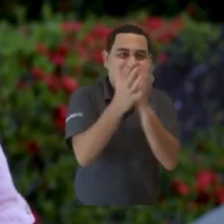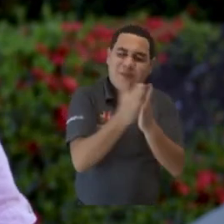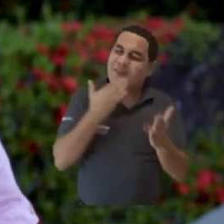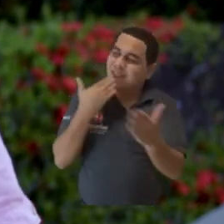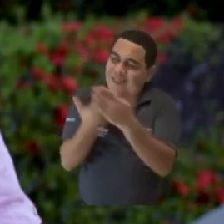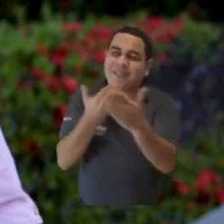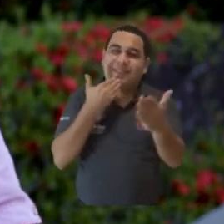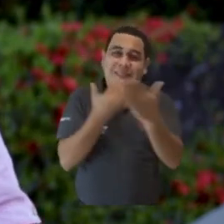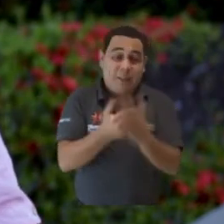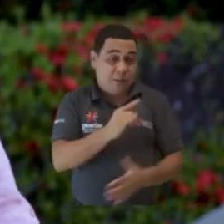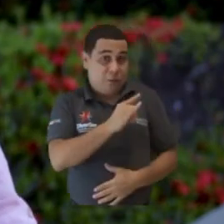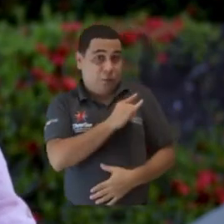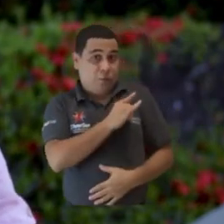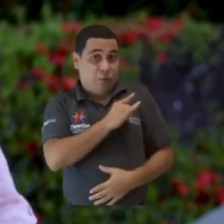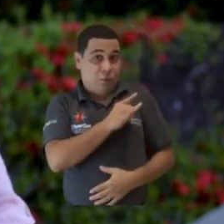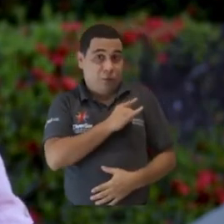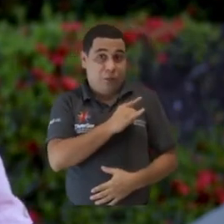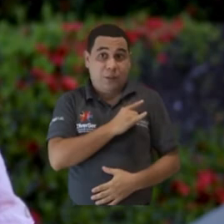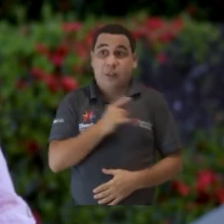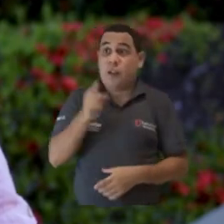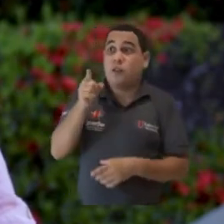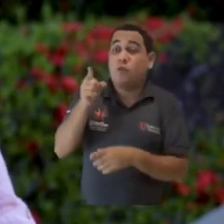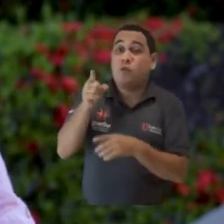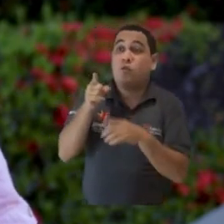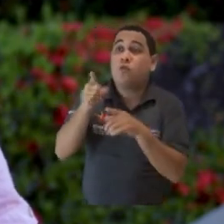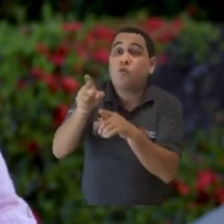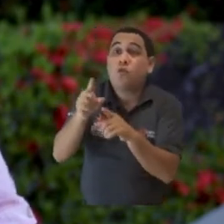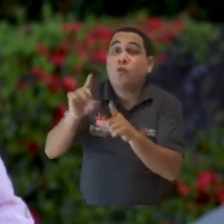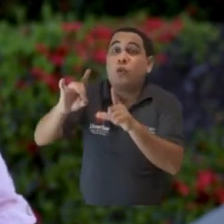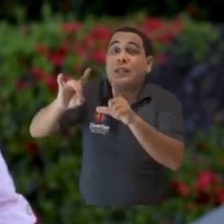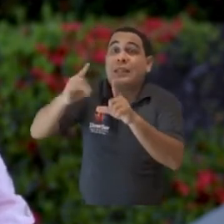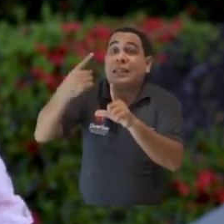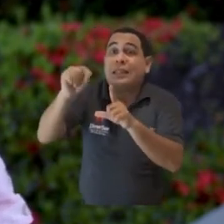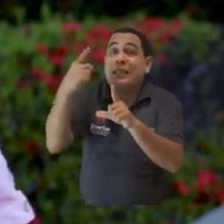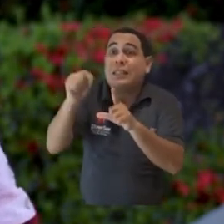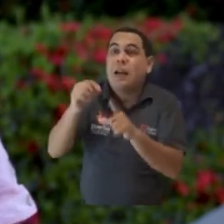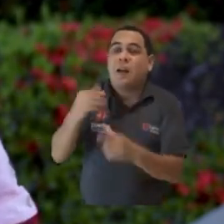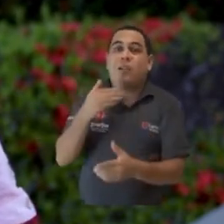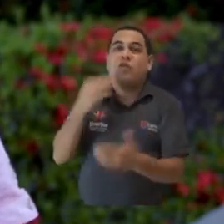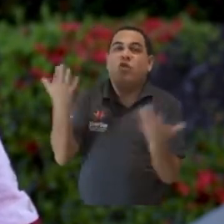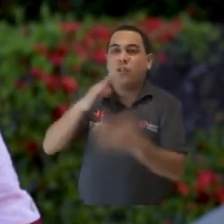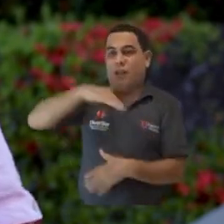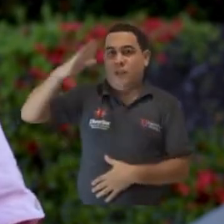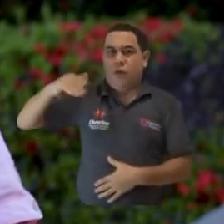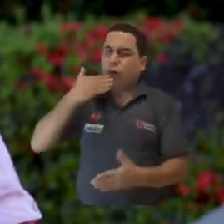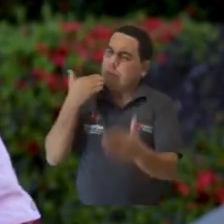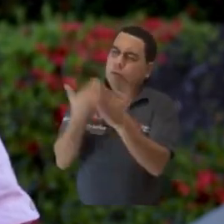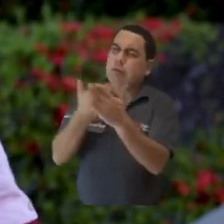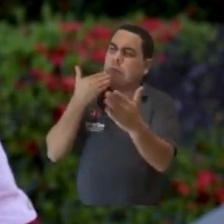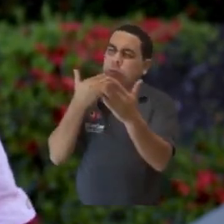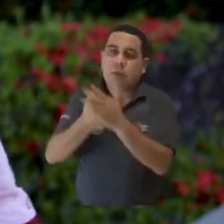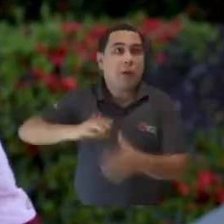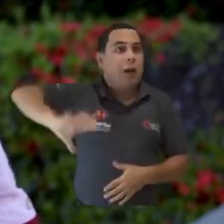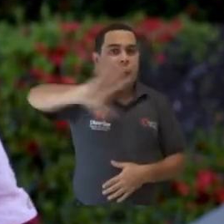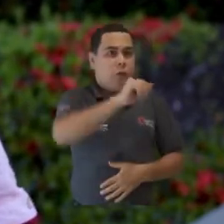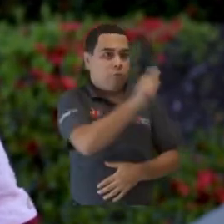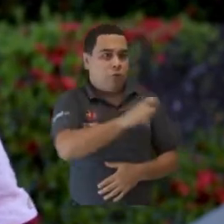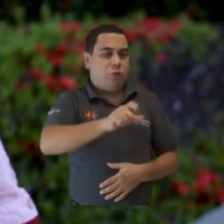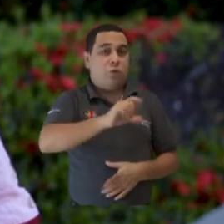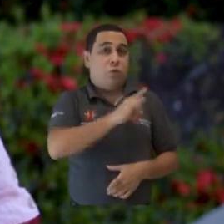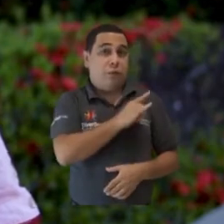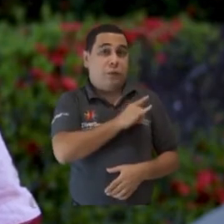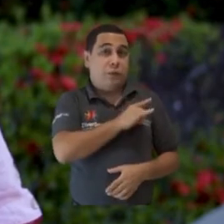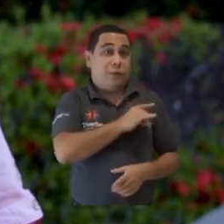testimonio, a la Universidad Digital de Antioquia, al Ministerio de Educación Nacional y a todas las personas de la Universidad del Atlántico por